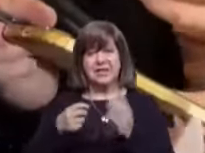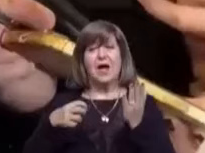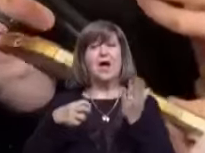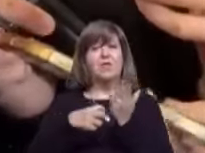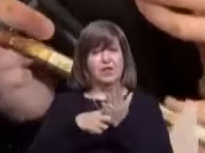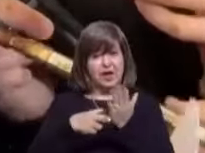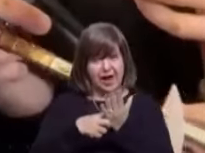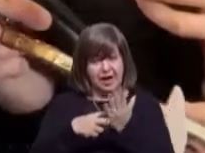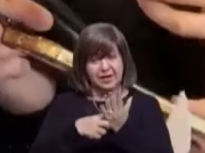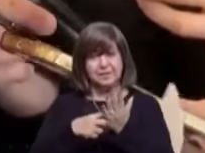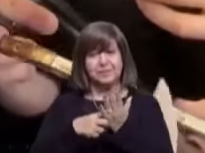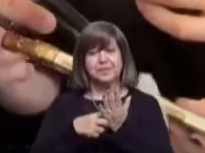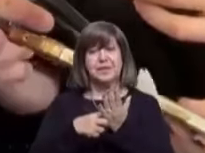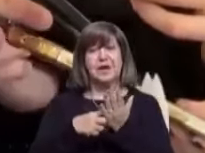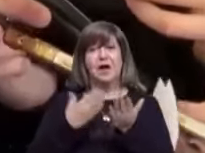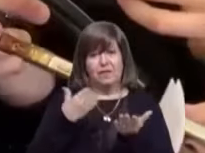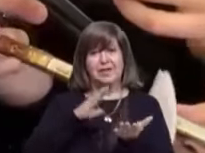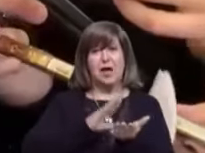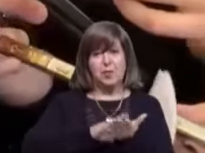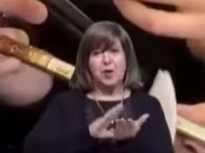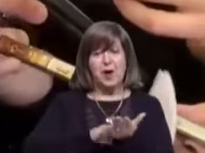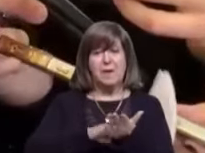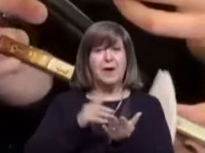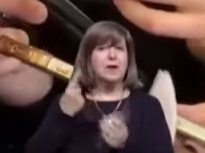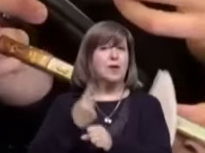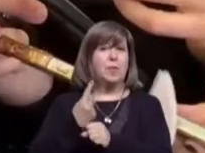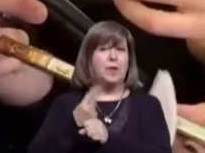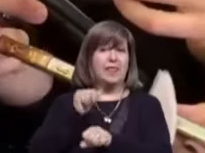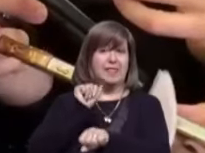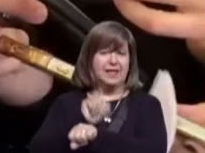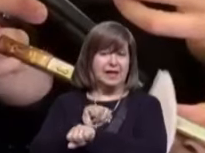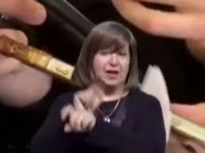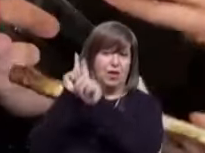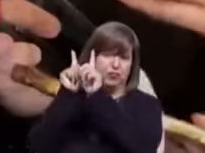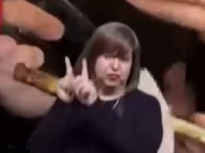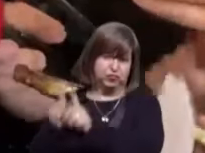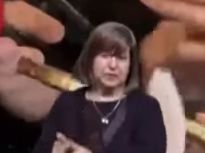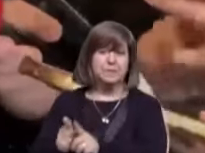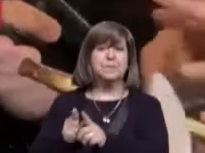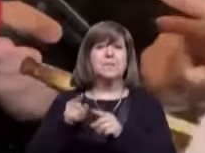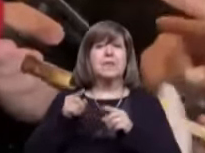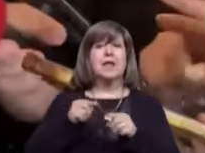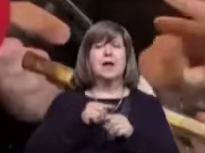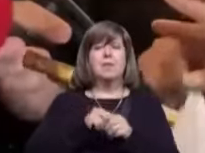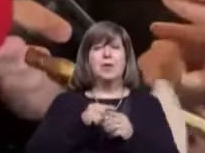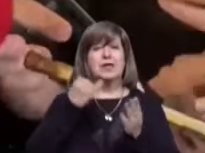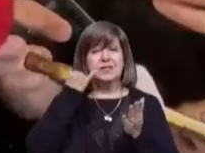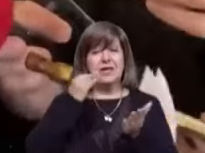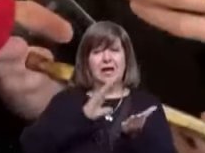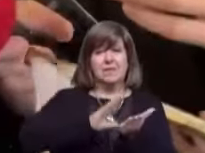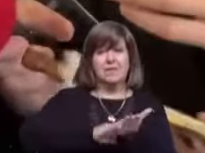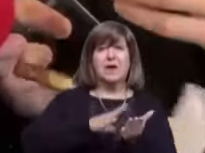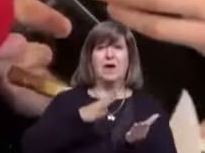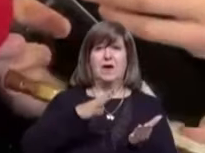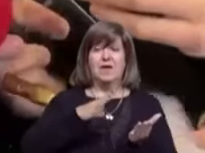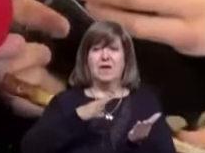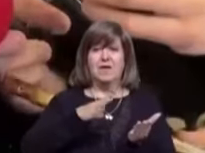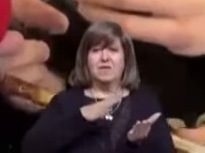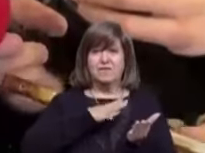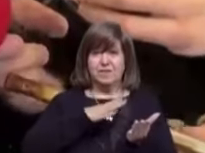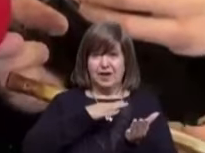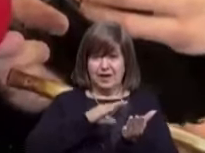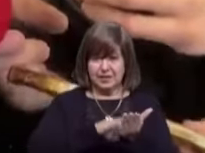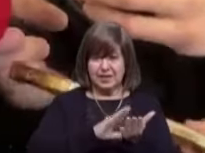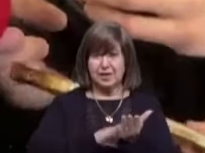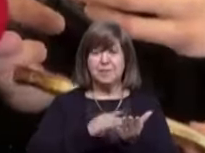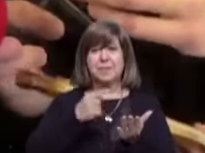instrucción a cargo de las actuaciones ante la entidad de los hechos oportunamente denunciados y la magnitud de las pruebas a ser producidas en su consecuencia